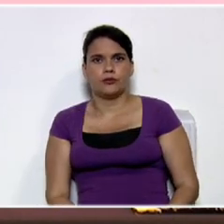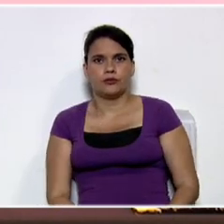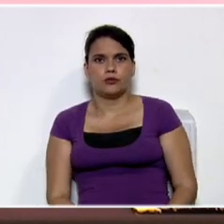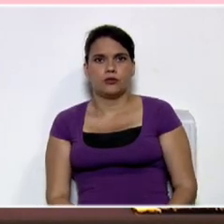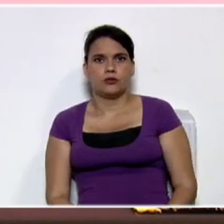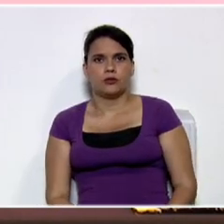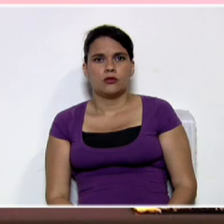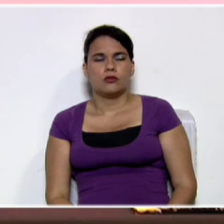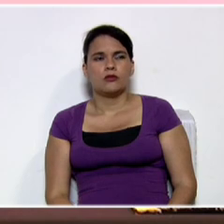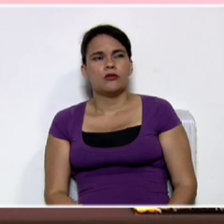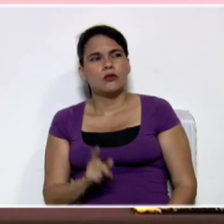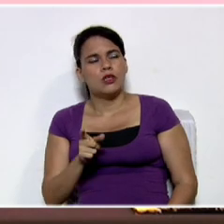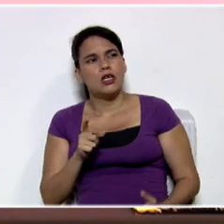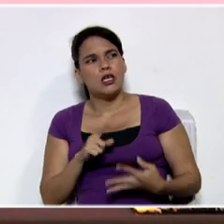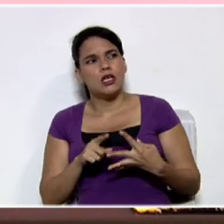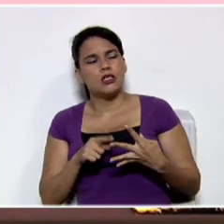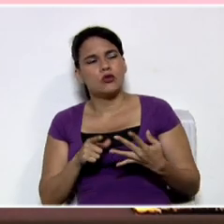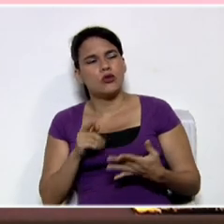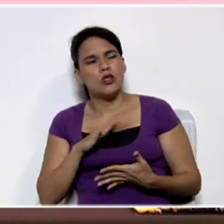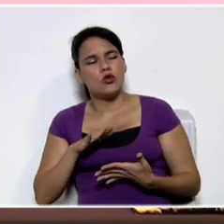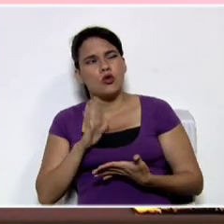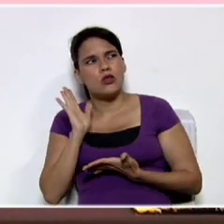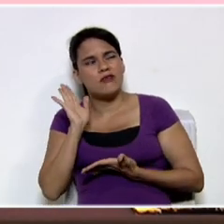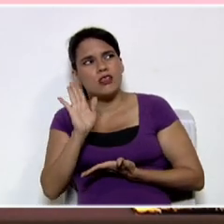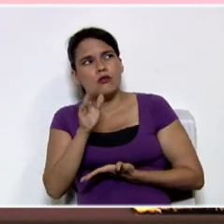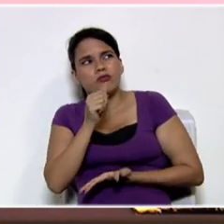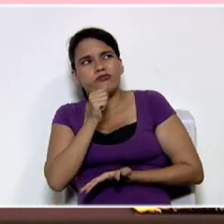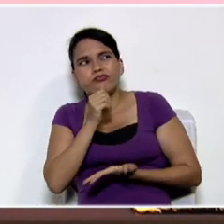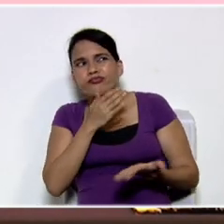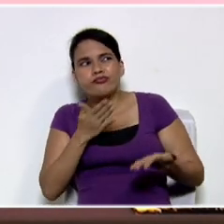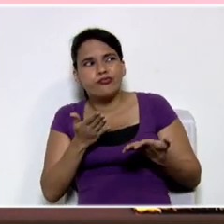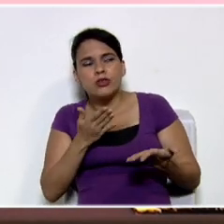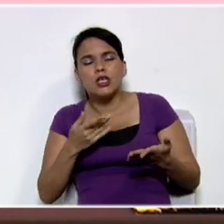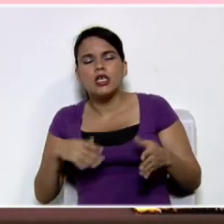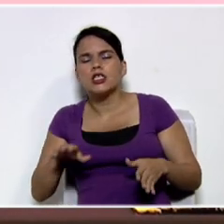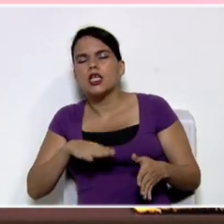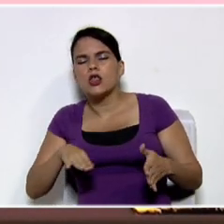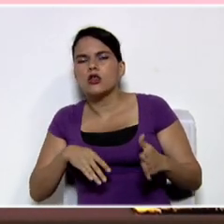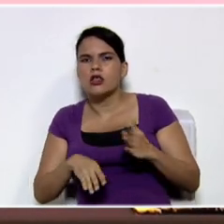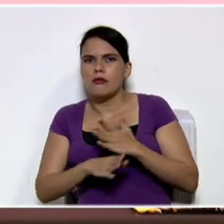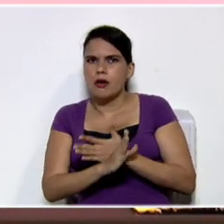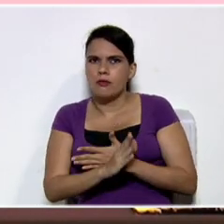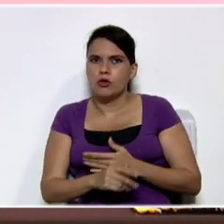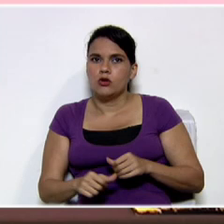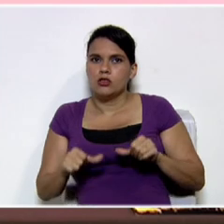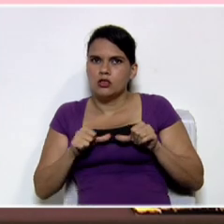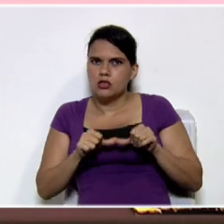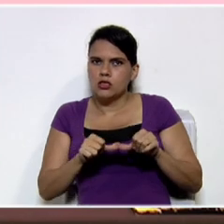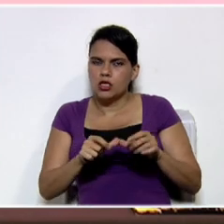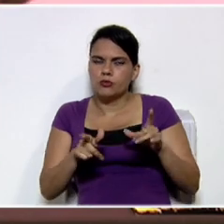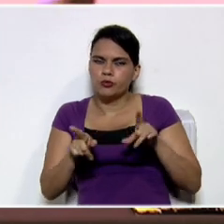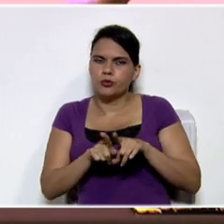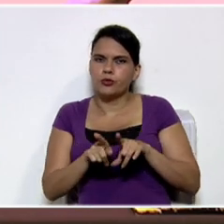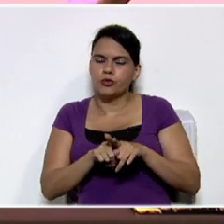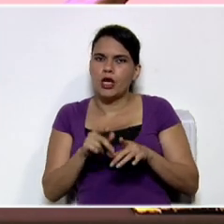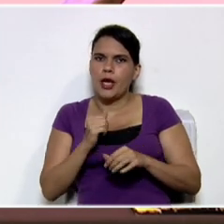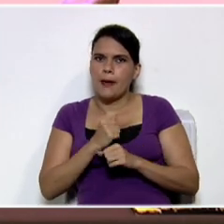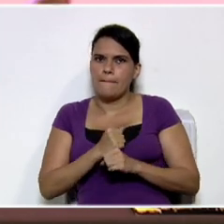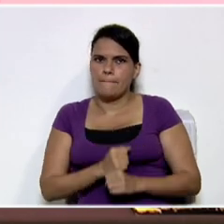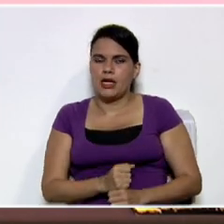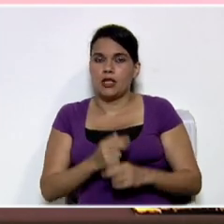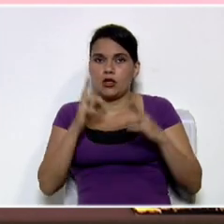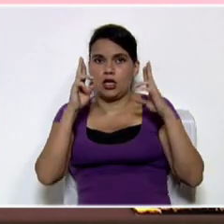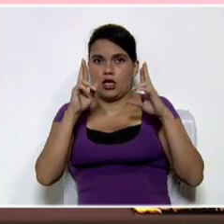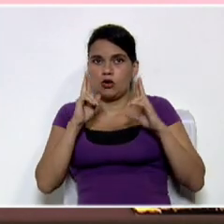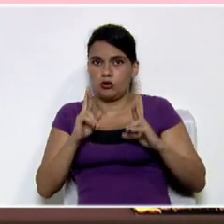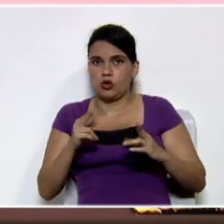de aquello de dónde venimos, quiénes somos y hacia dónde vamos. Continuando con esta temática, esperando que el recurso de